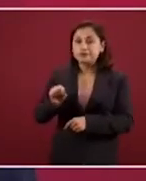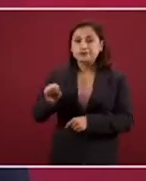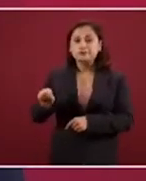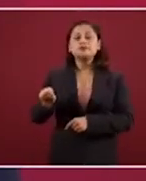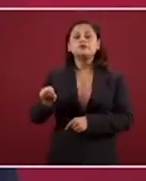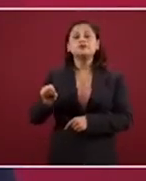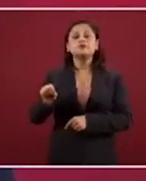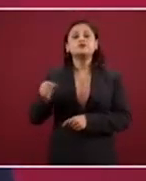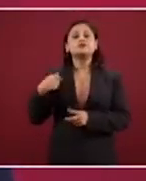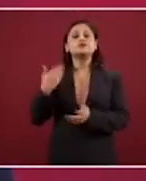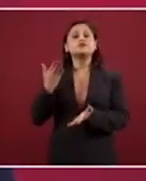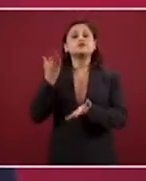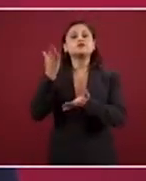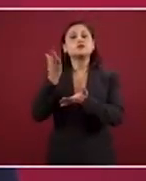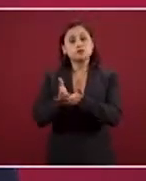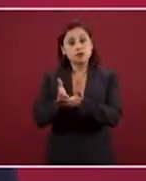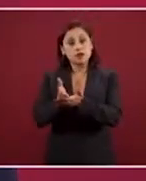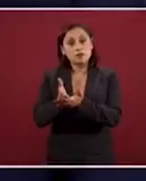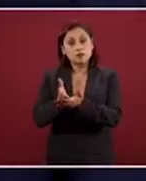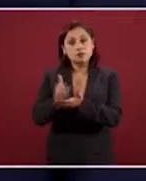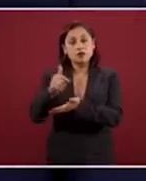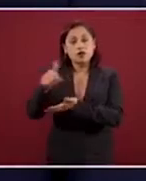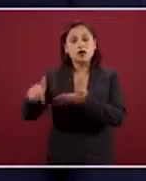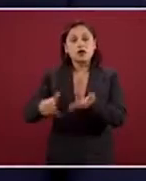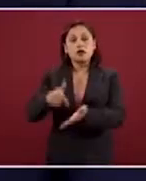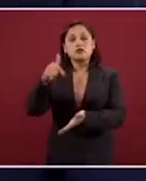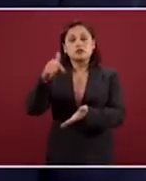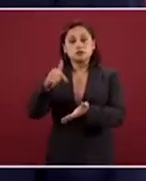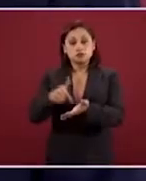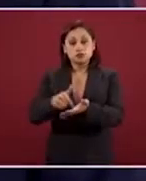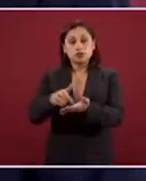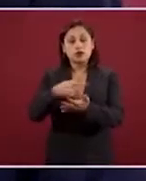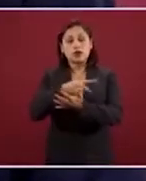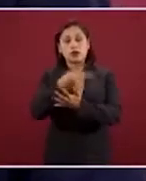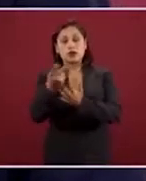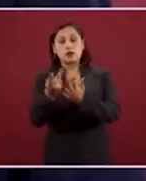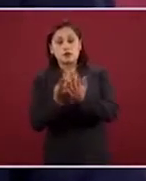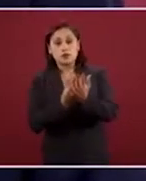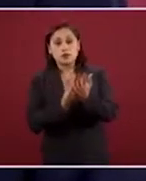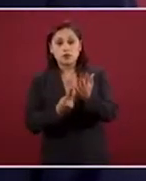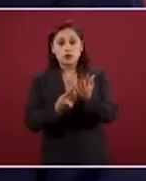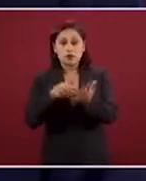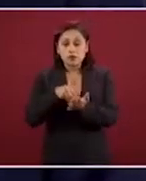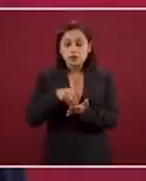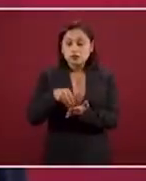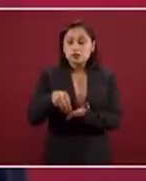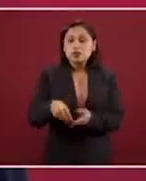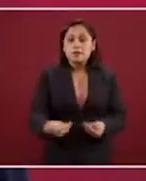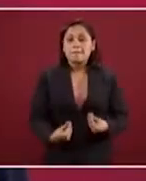supervisar los trabajos del programa Sembrando Vida.